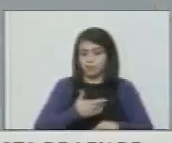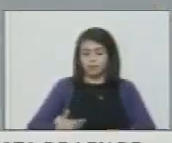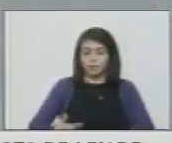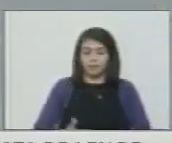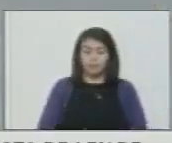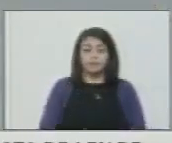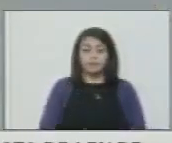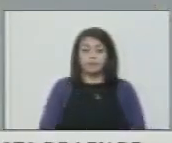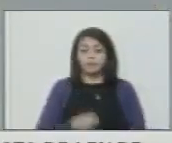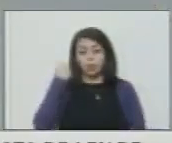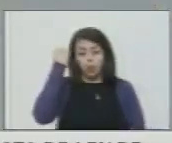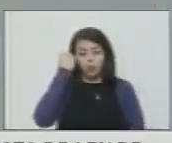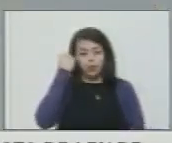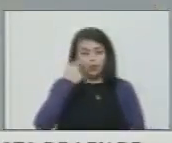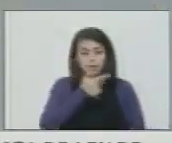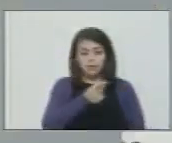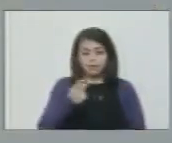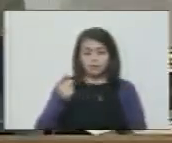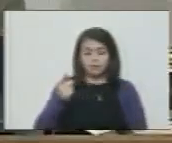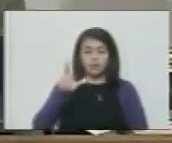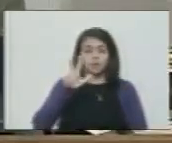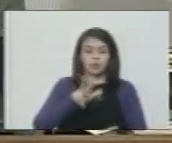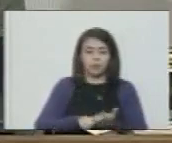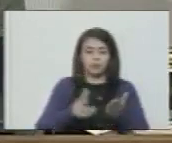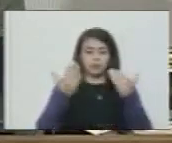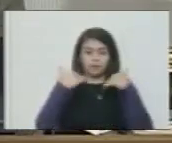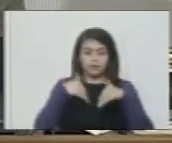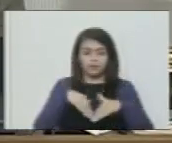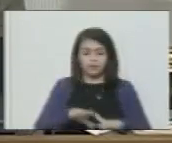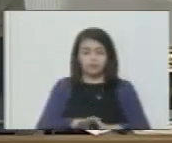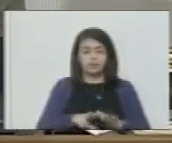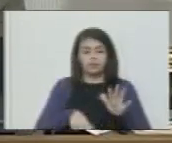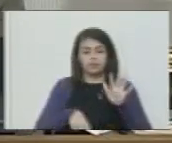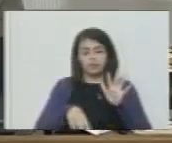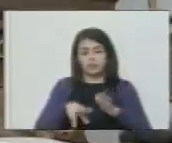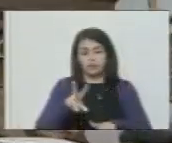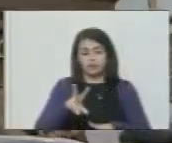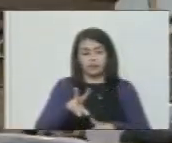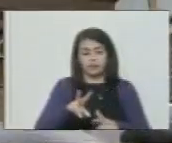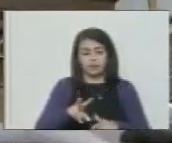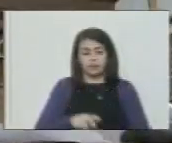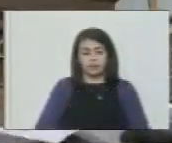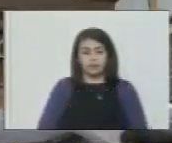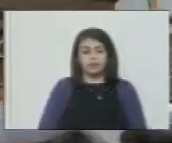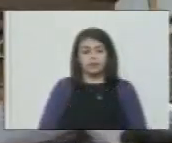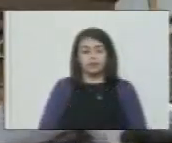todo, señor presidente. En consideración. Queda aprobado. Siguiente.